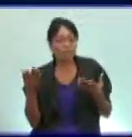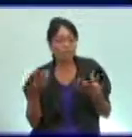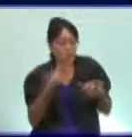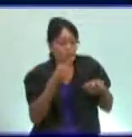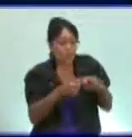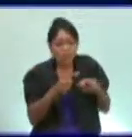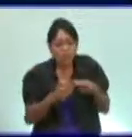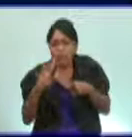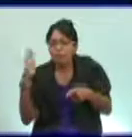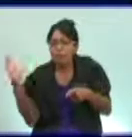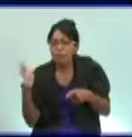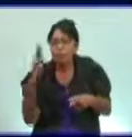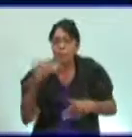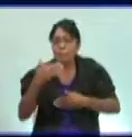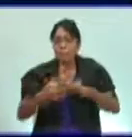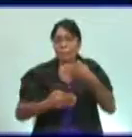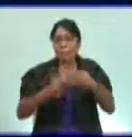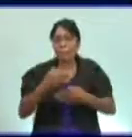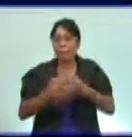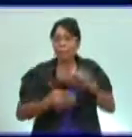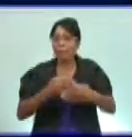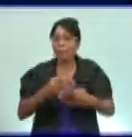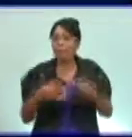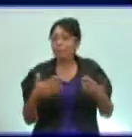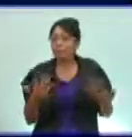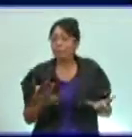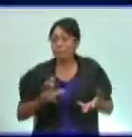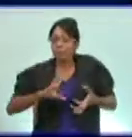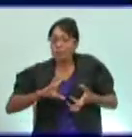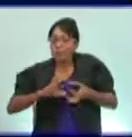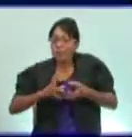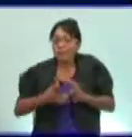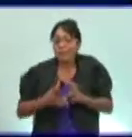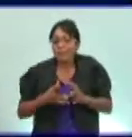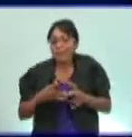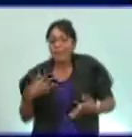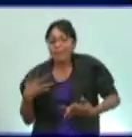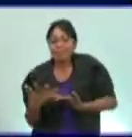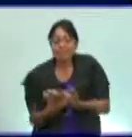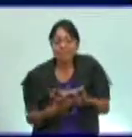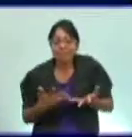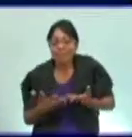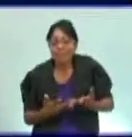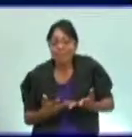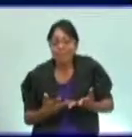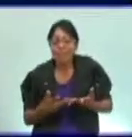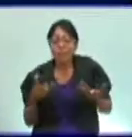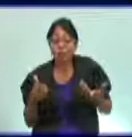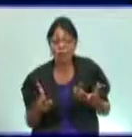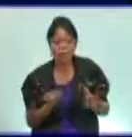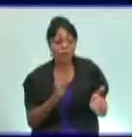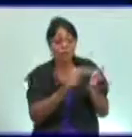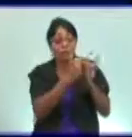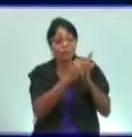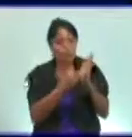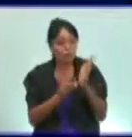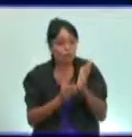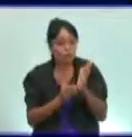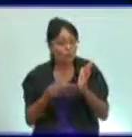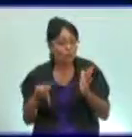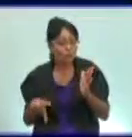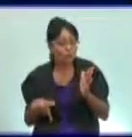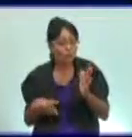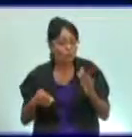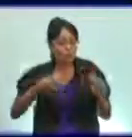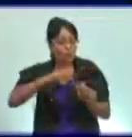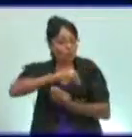fenómenos y procesos que ya habíamos visto, dada la compleja interacción entre sus componentes y el continuo intercambio de sustancias